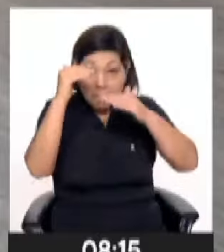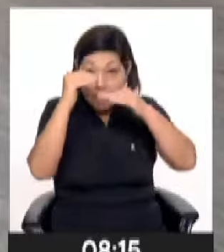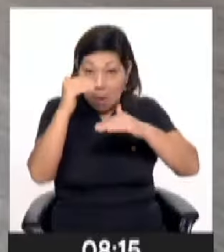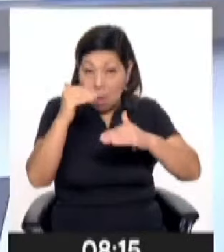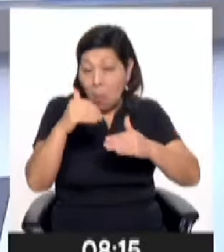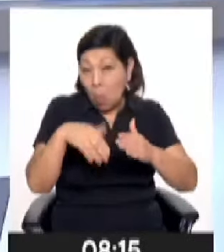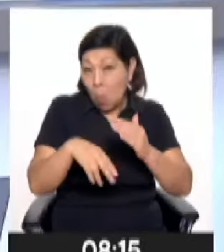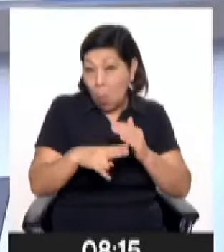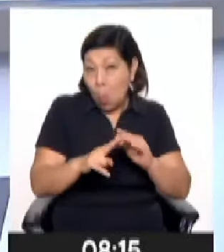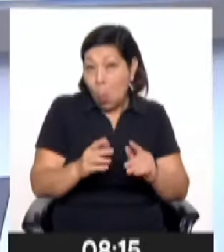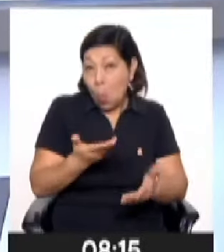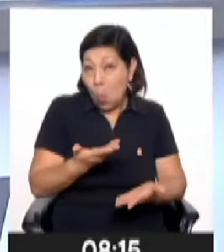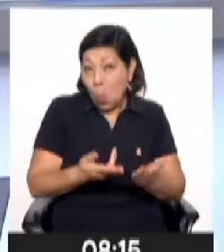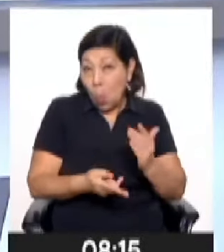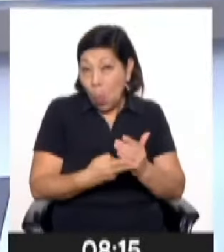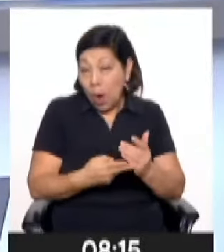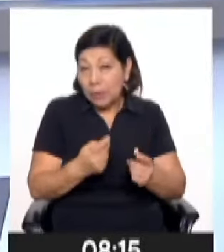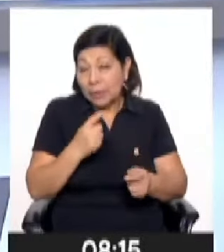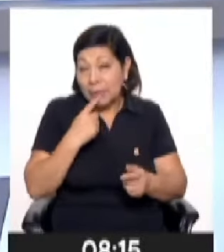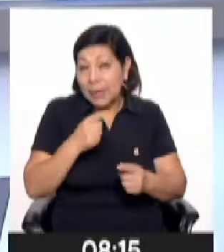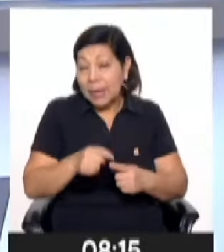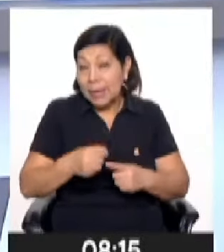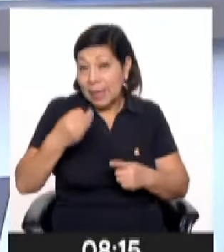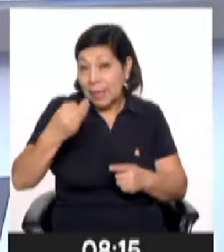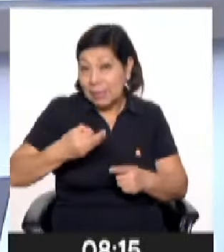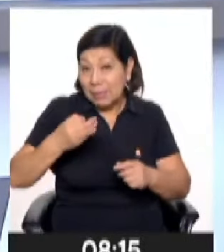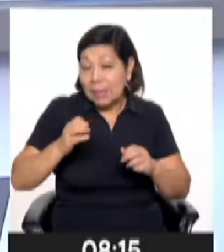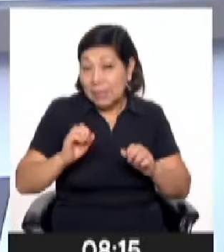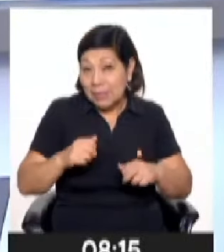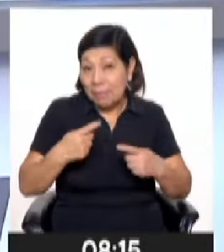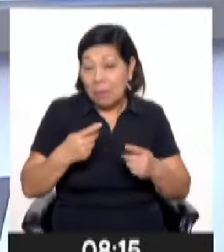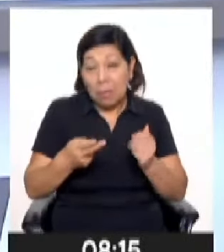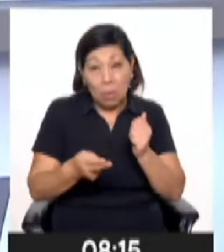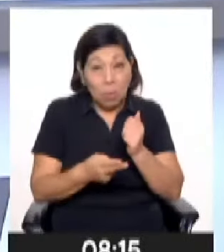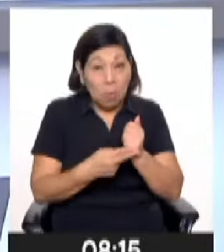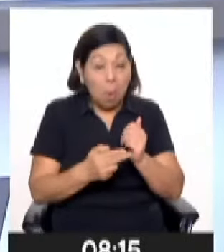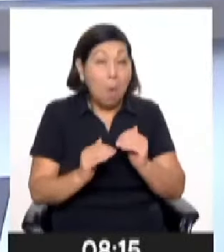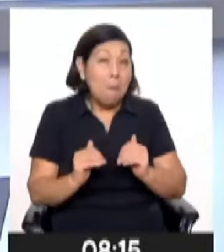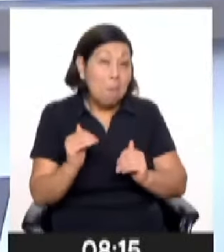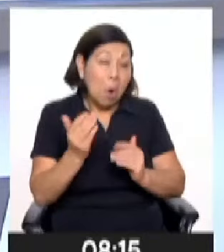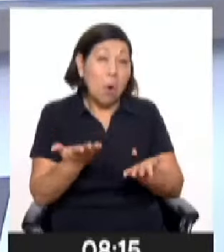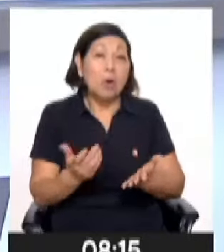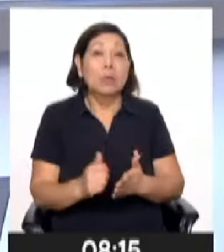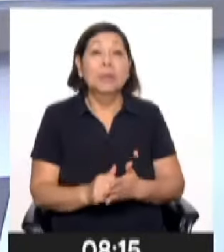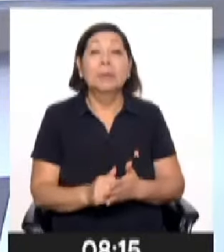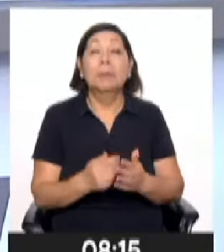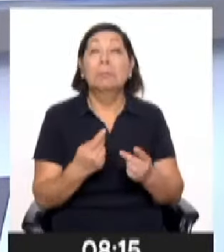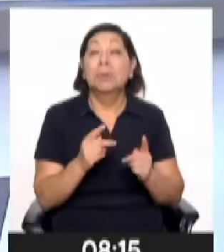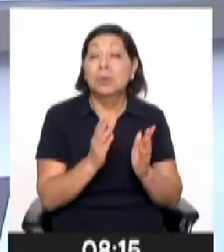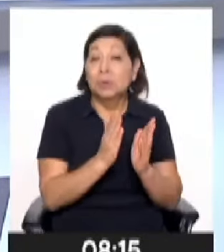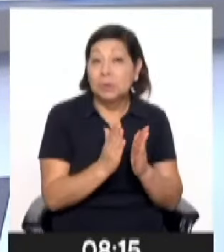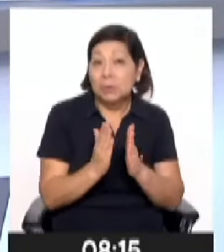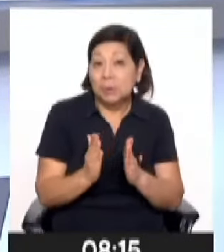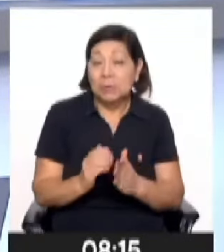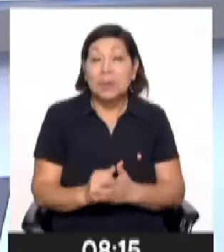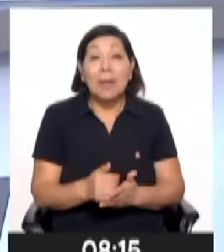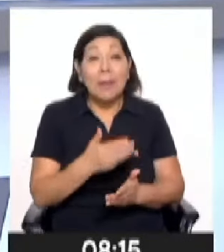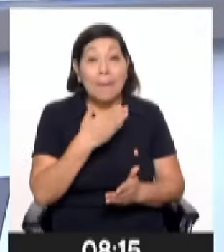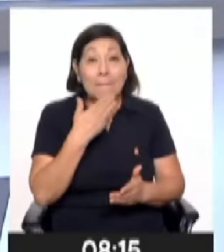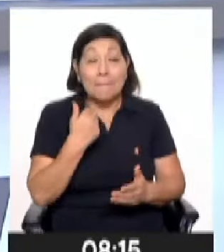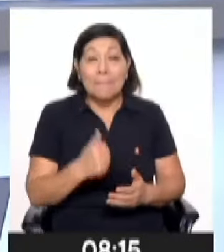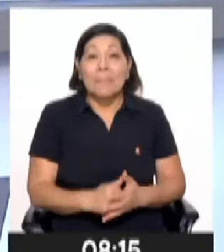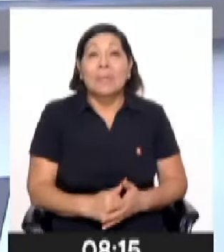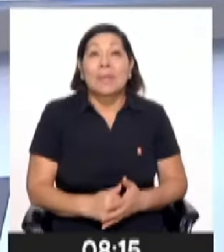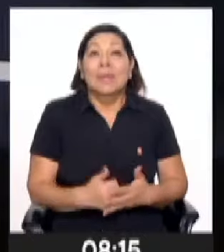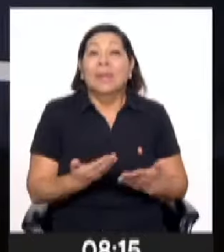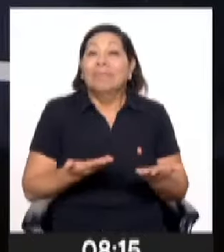del ahorro. ¿De repente hay alguno en especial que permita ahorrar más o permita organizarnos mejor?